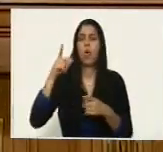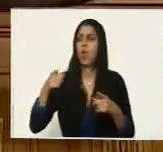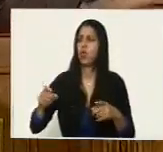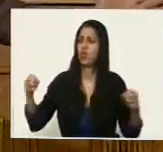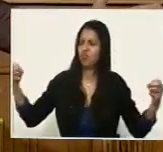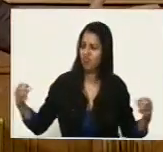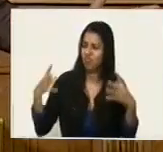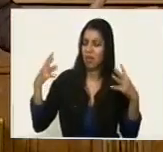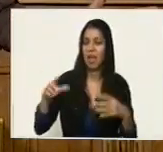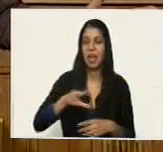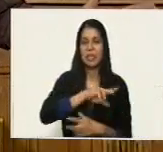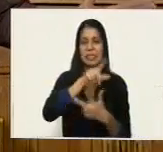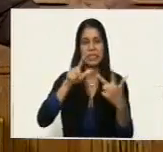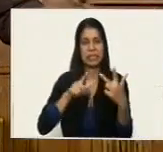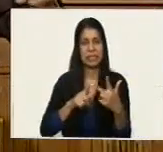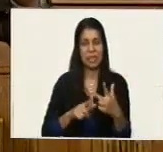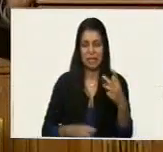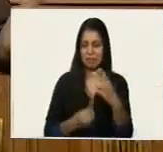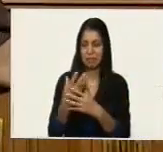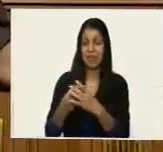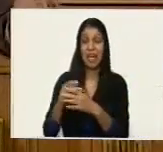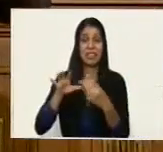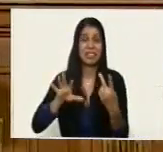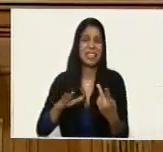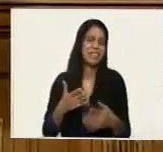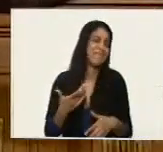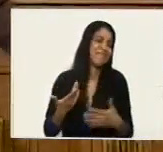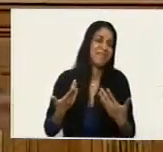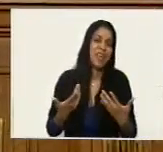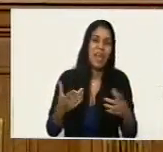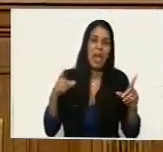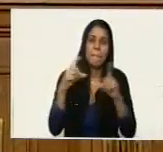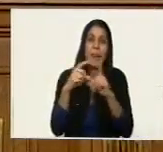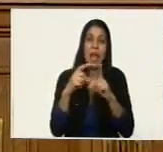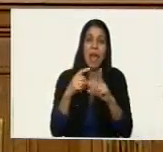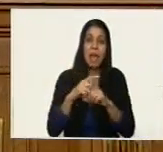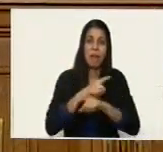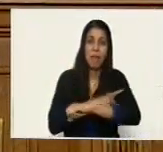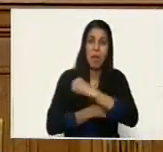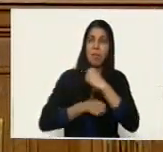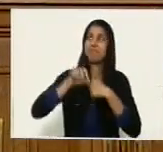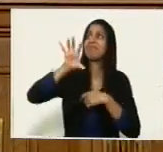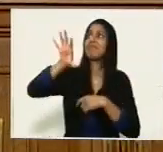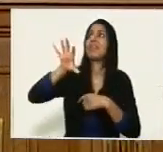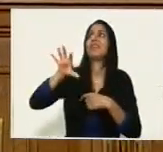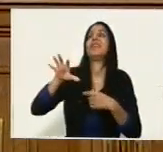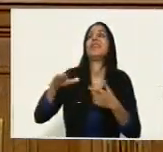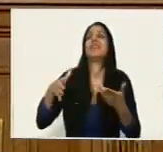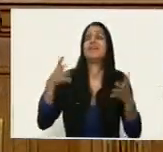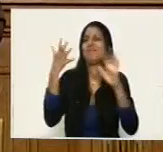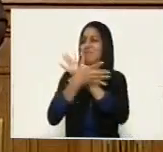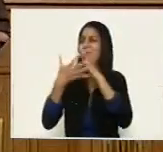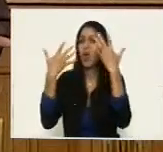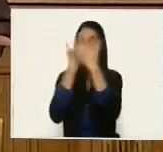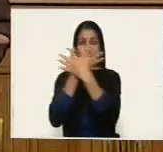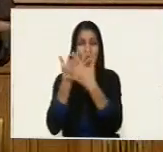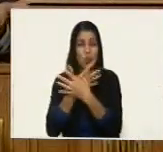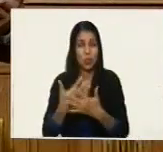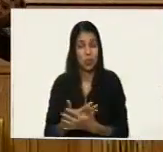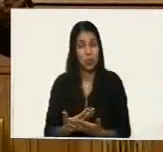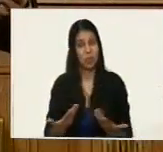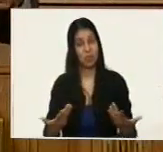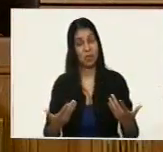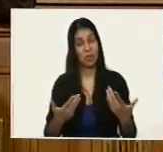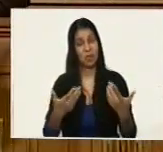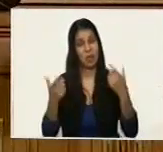tres potencias, ¿no? Total que la palabra se fue por todos lados, menos por el concepto que lo dijo Chávez, pero